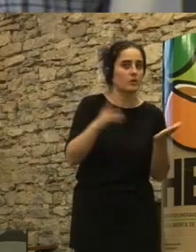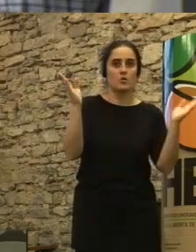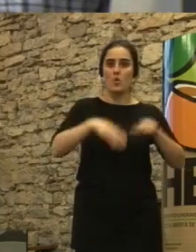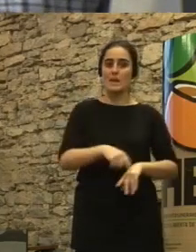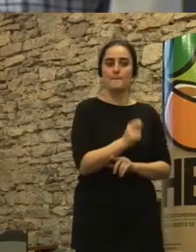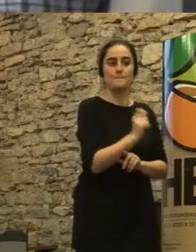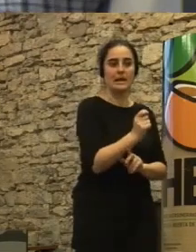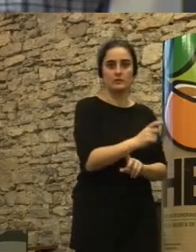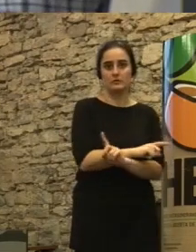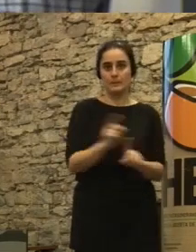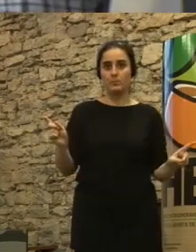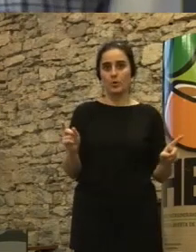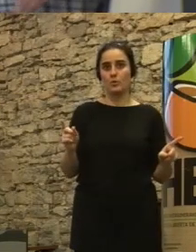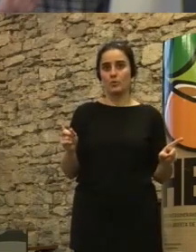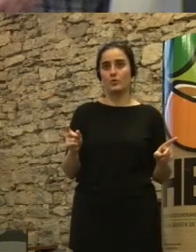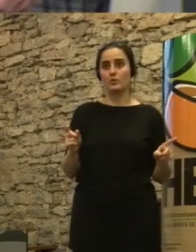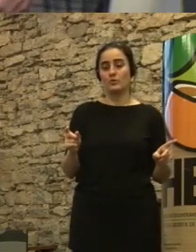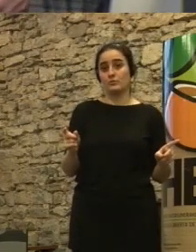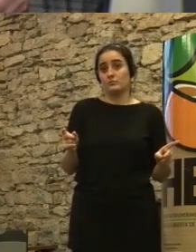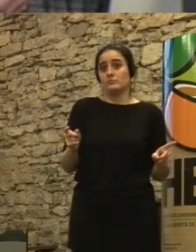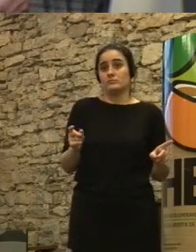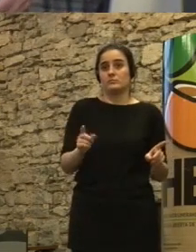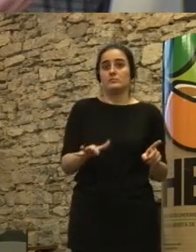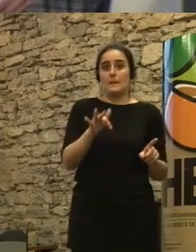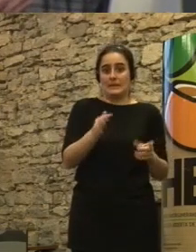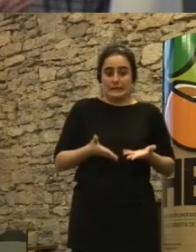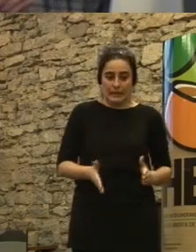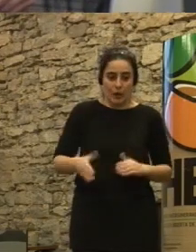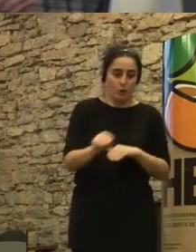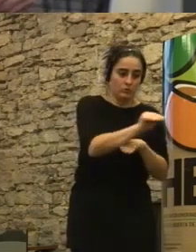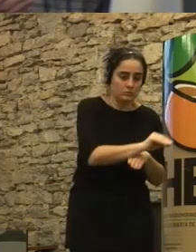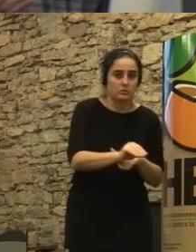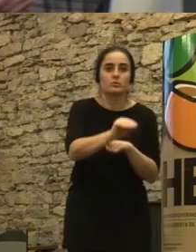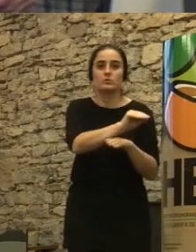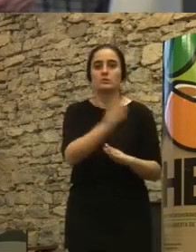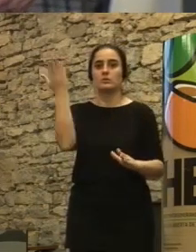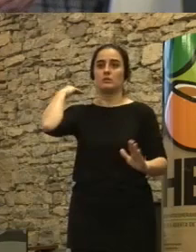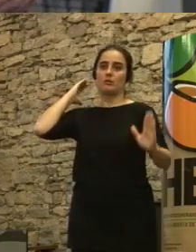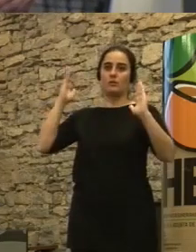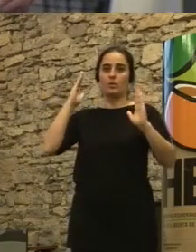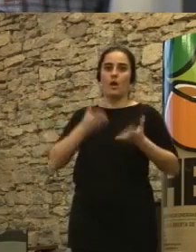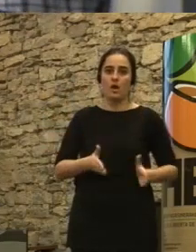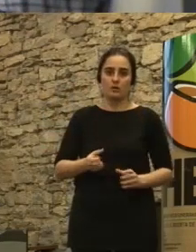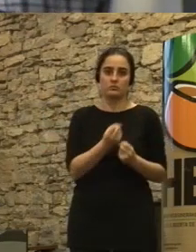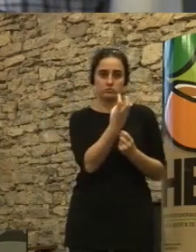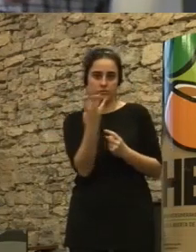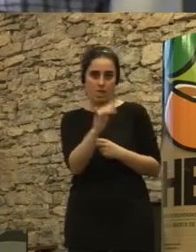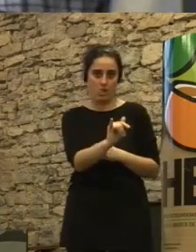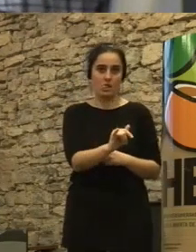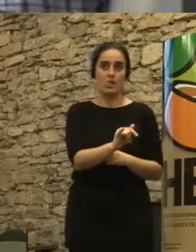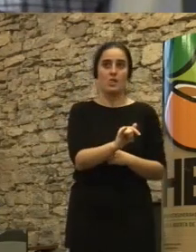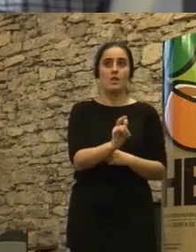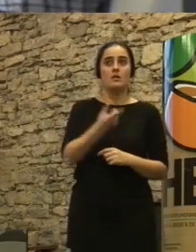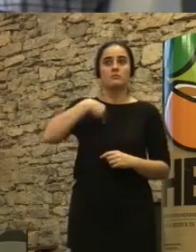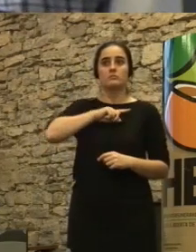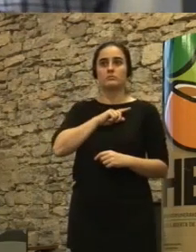les ha pagado de ninguna manera, ¿no? Uh-huh. Aparte de criar a los hijos, que en aquellos tiempos no eran pocos. Entonces, claro, para nosotros